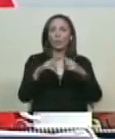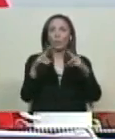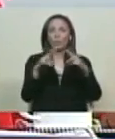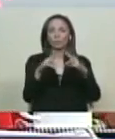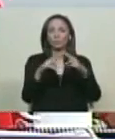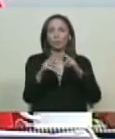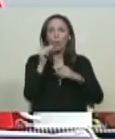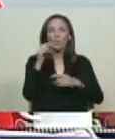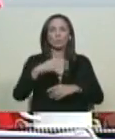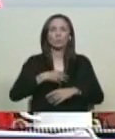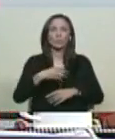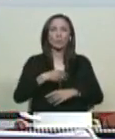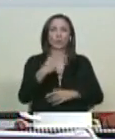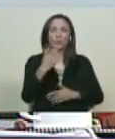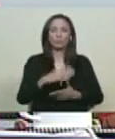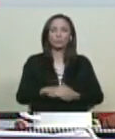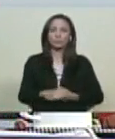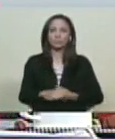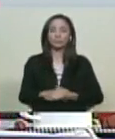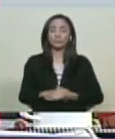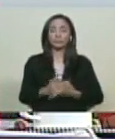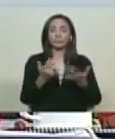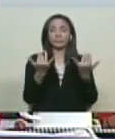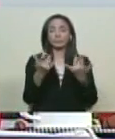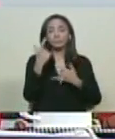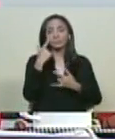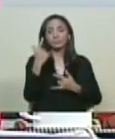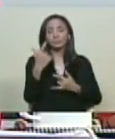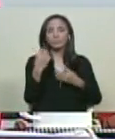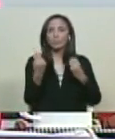Oficial, correcto. Ahora, fíjense ustedes.